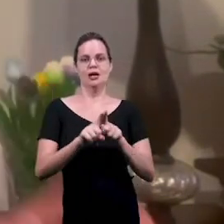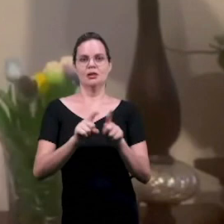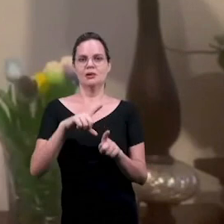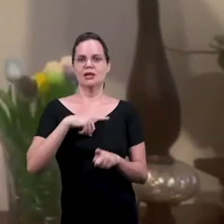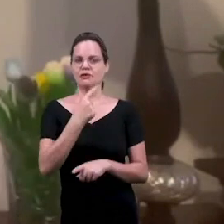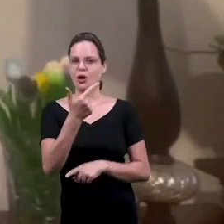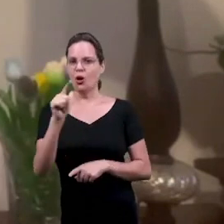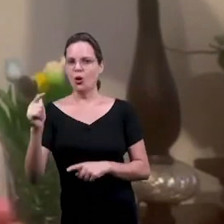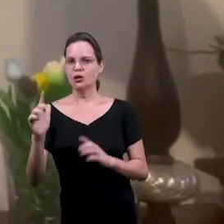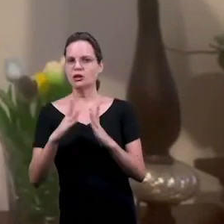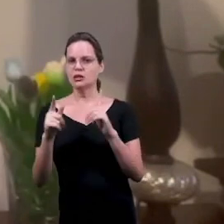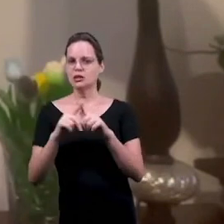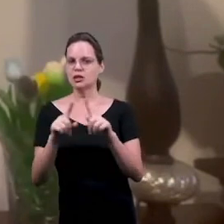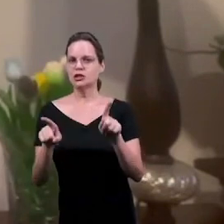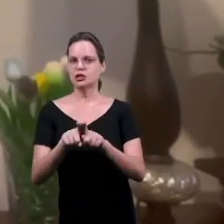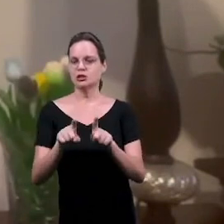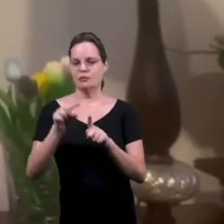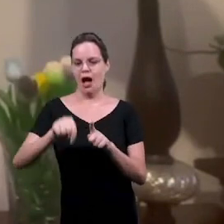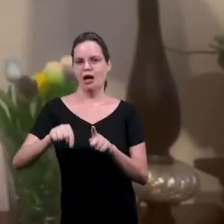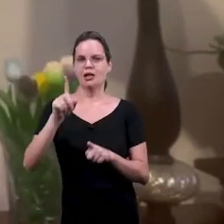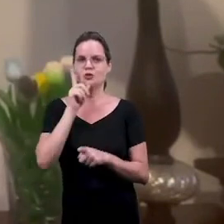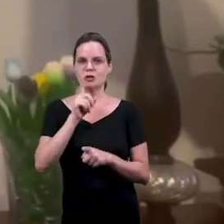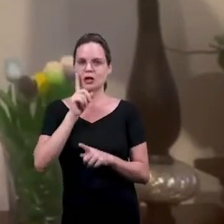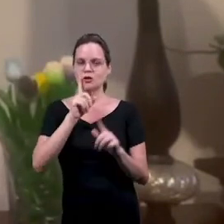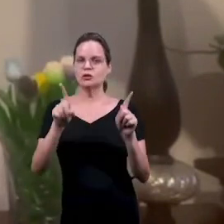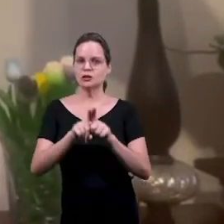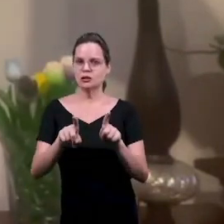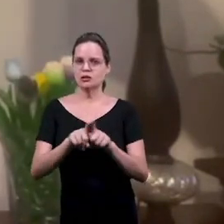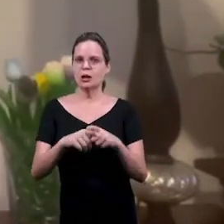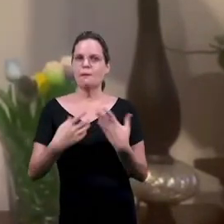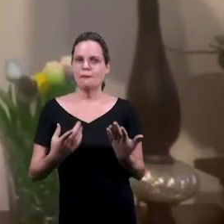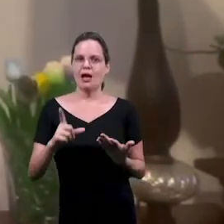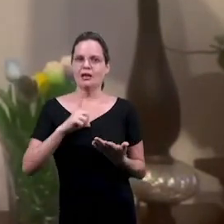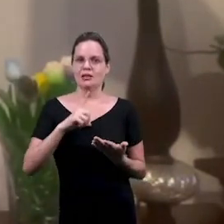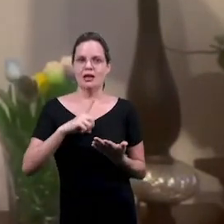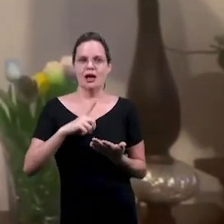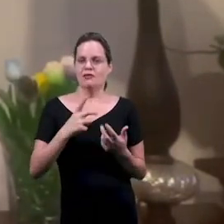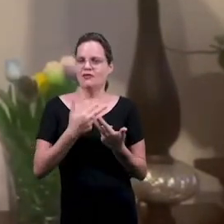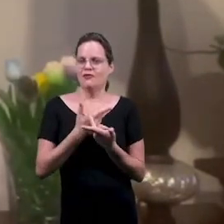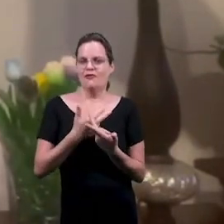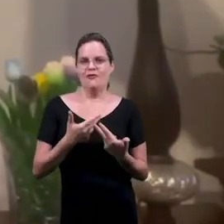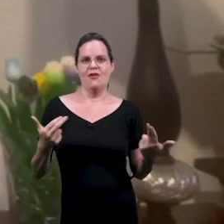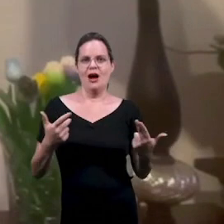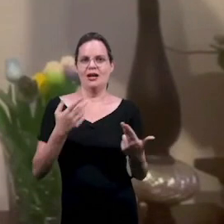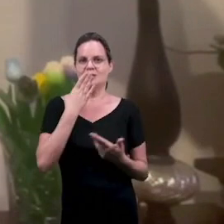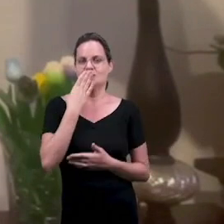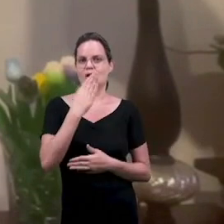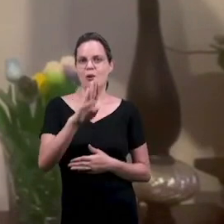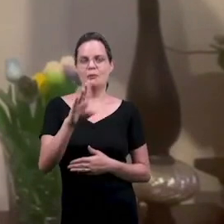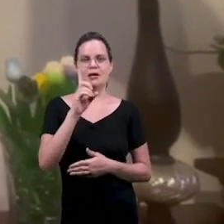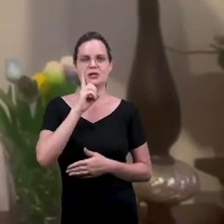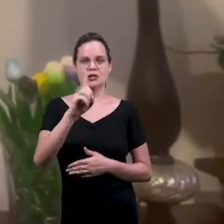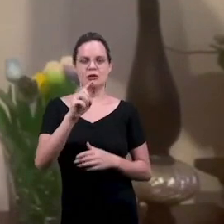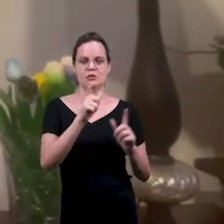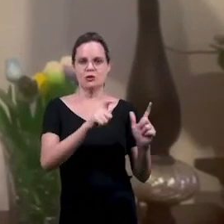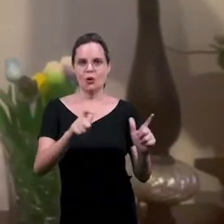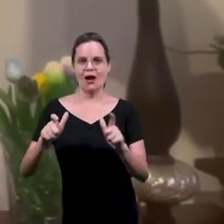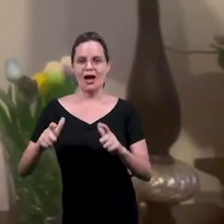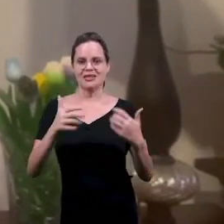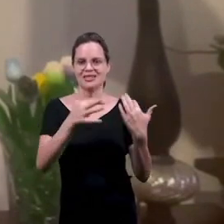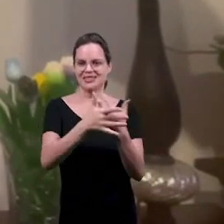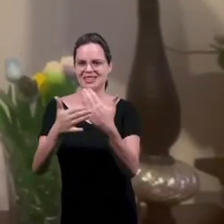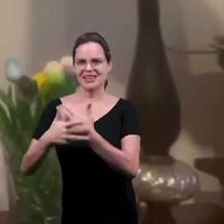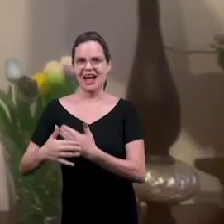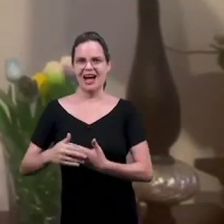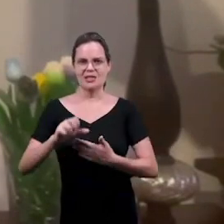Canadá, en Ontario, también otros trabajos abiertos en Nueva Jersey, y promesas